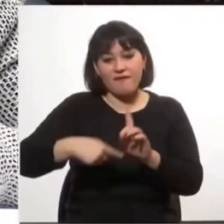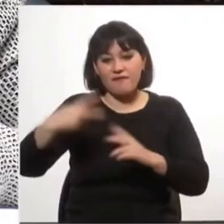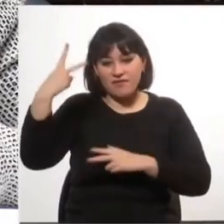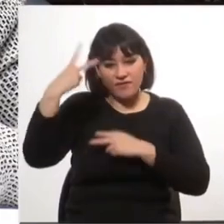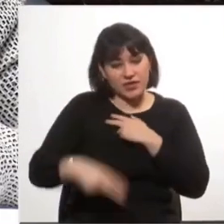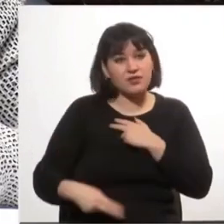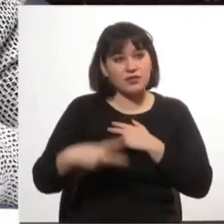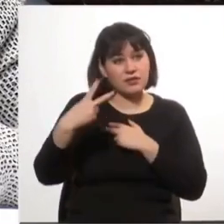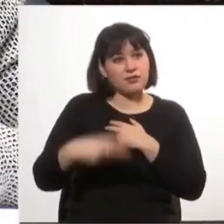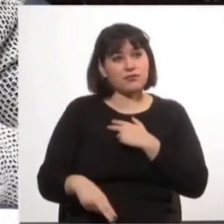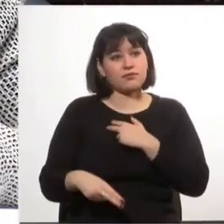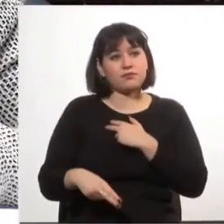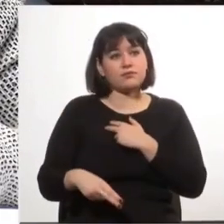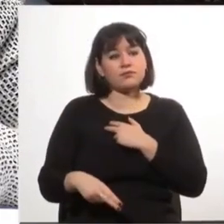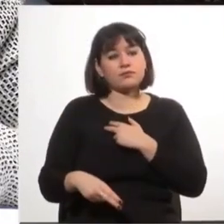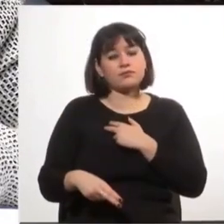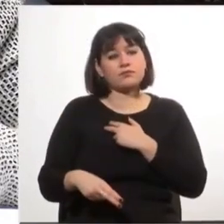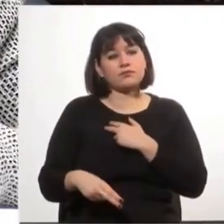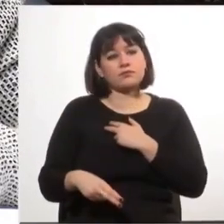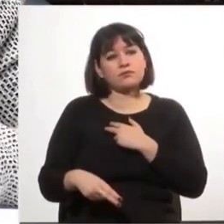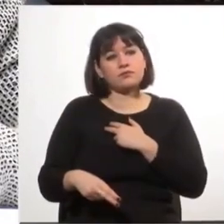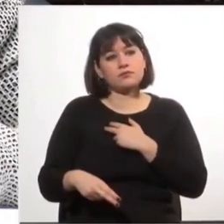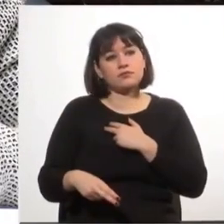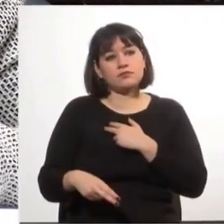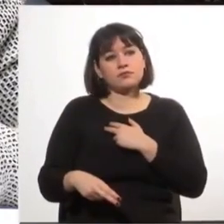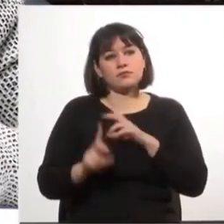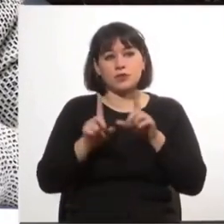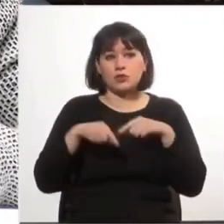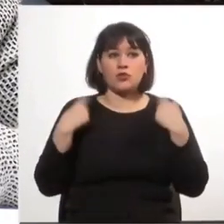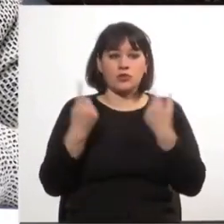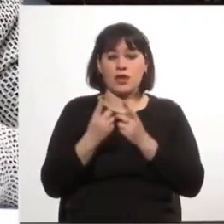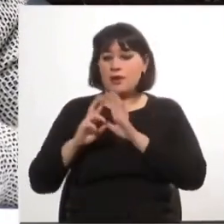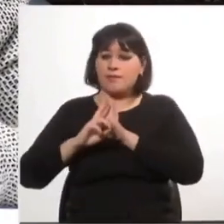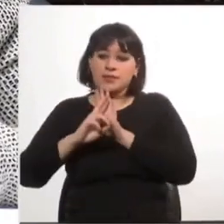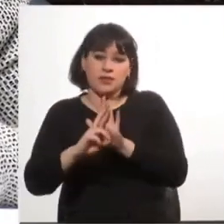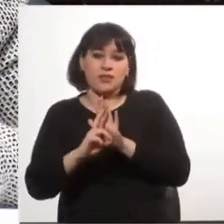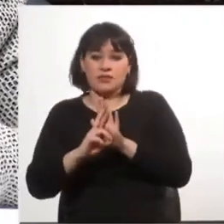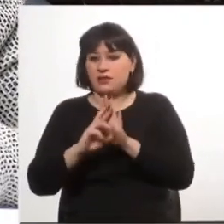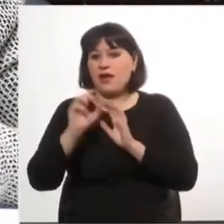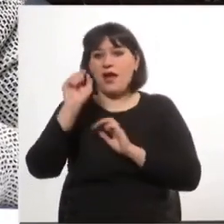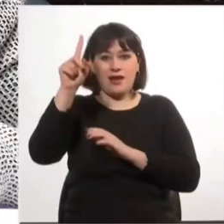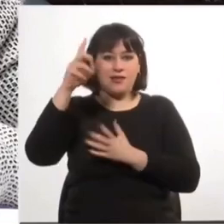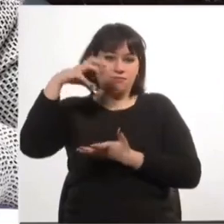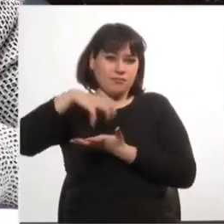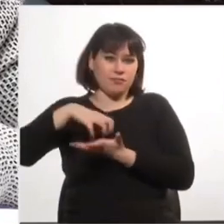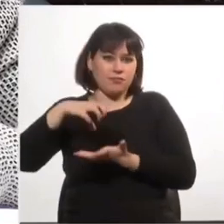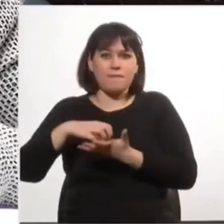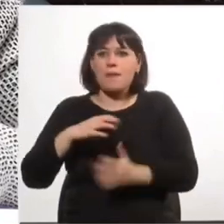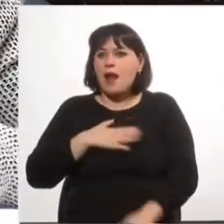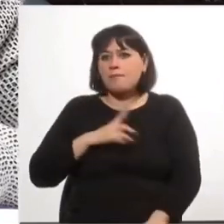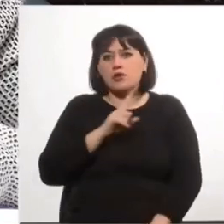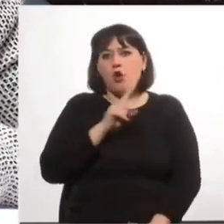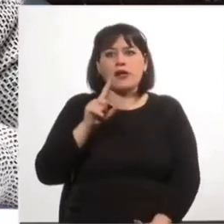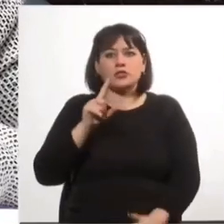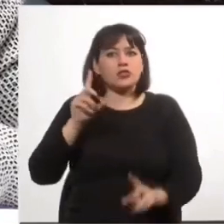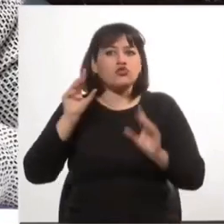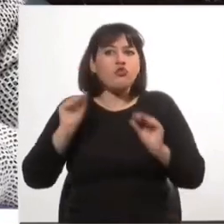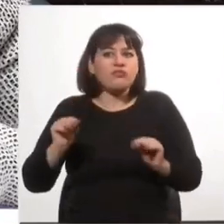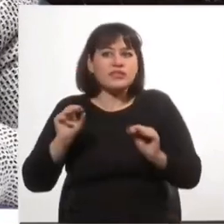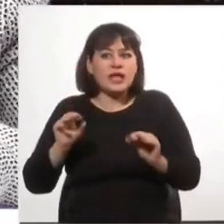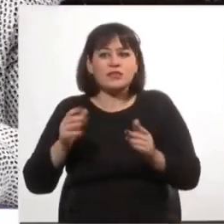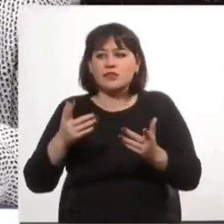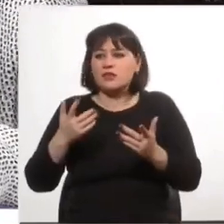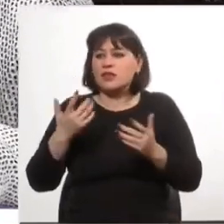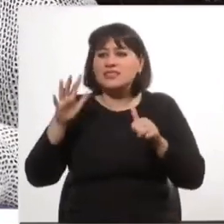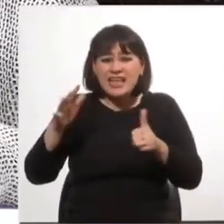467 de la LUC, nuestra representante decía, bueno, para mí no ha sido suficiente